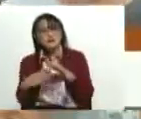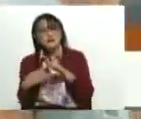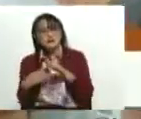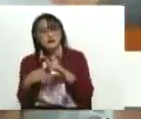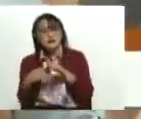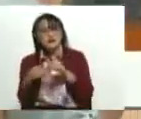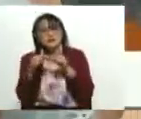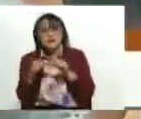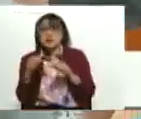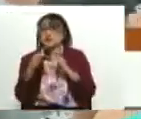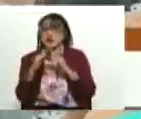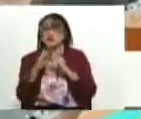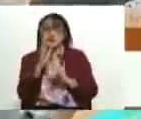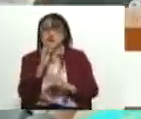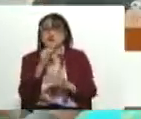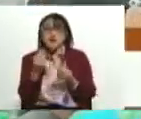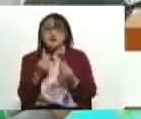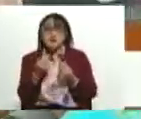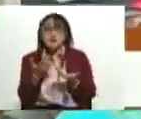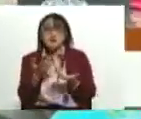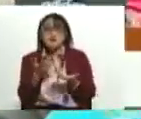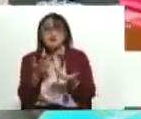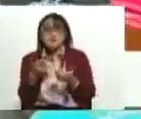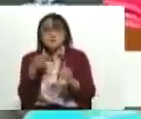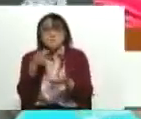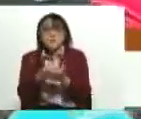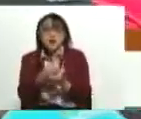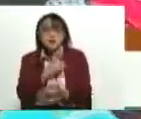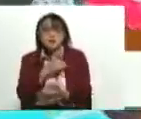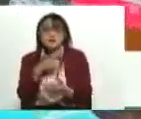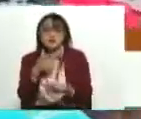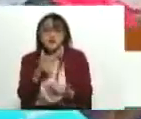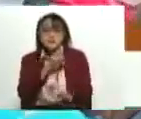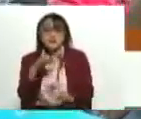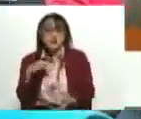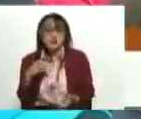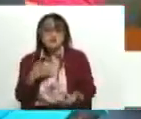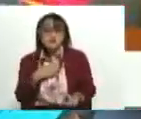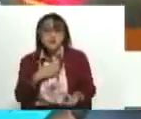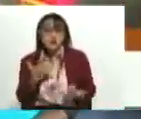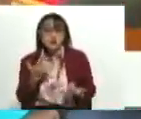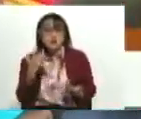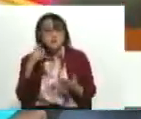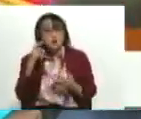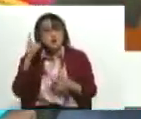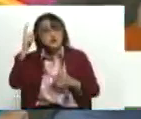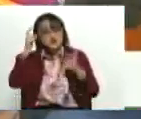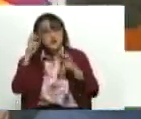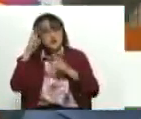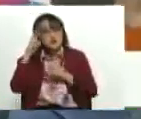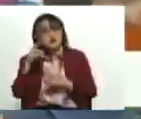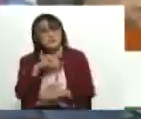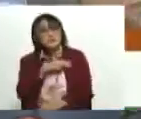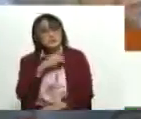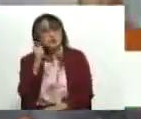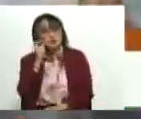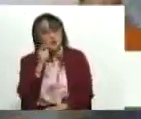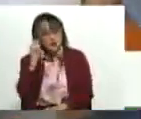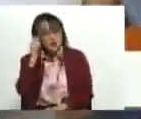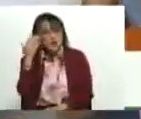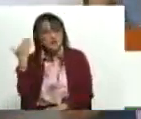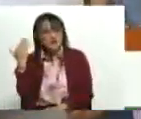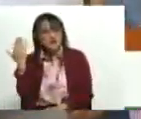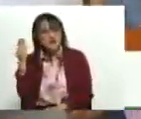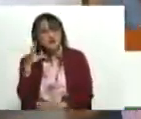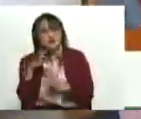que quedar en sus casas porque no tenían cómo estudiar. Y después el comandante Chávez se lo reconoció con la misión Sucre, ¿se acuerdan? Bueno,